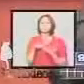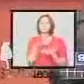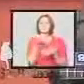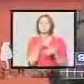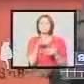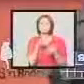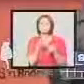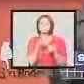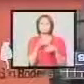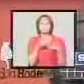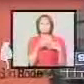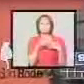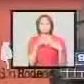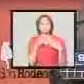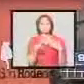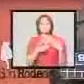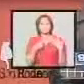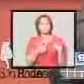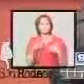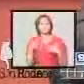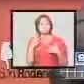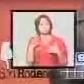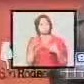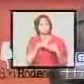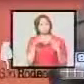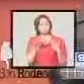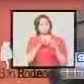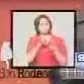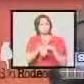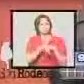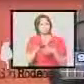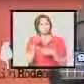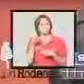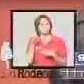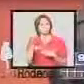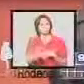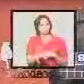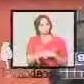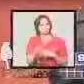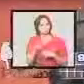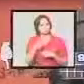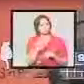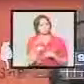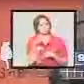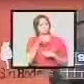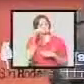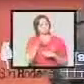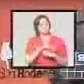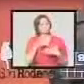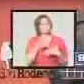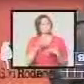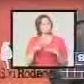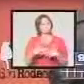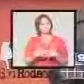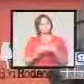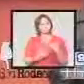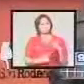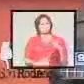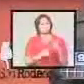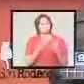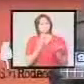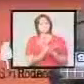por empresas calificadoras de riesgo, ¿verdad? Para el cierre del año 2013 nuestro porcentaje de morosidad llegó